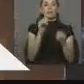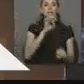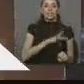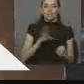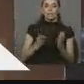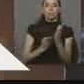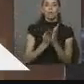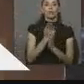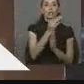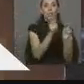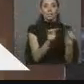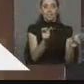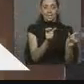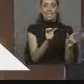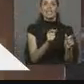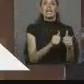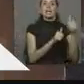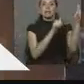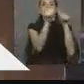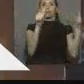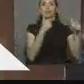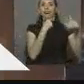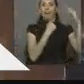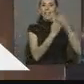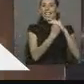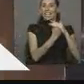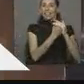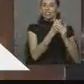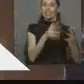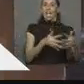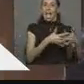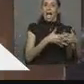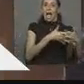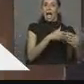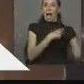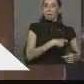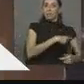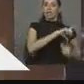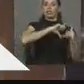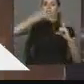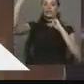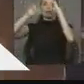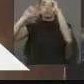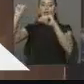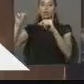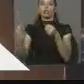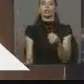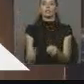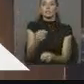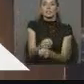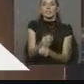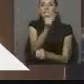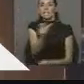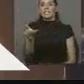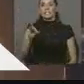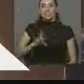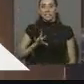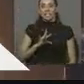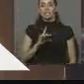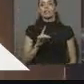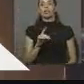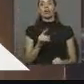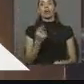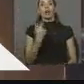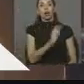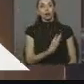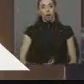y tenían que ser los chilenos los que se hicieran cargo de que se produjera con eficiencia. Y si hay cosas que no fallaron en el